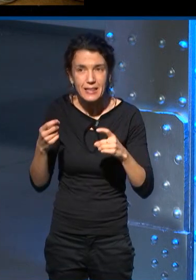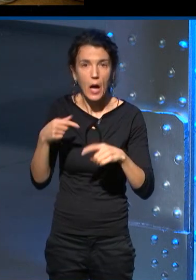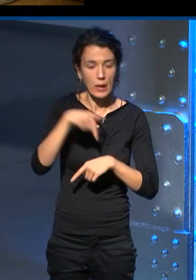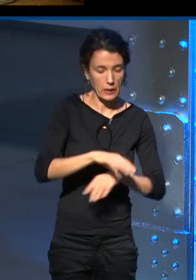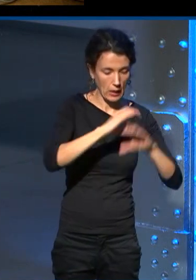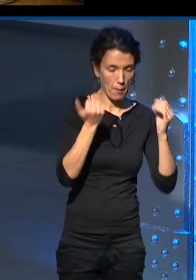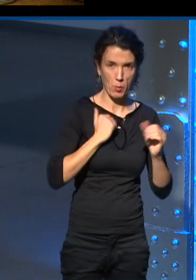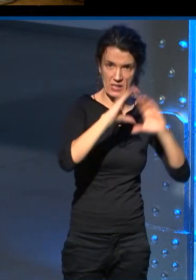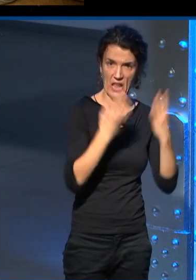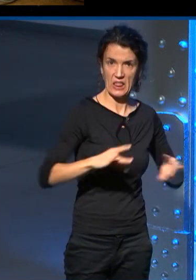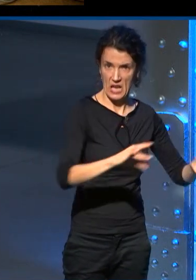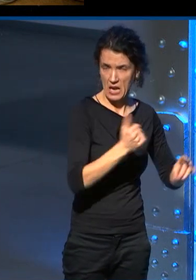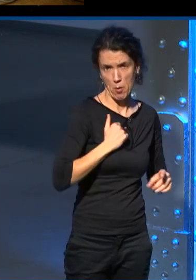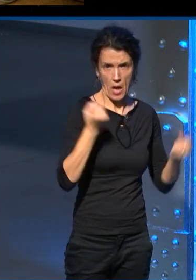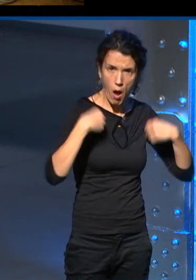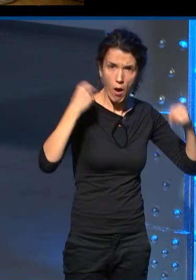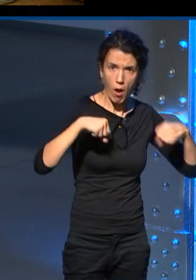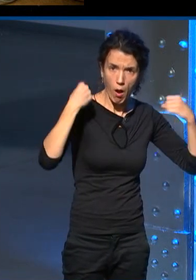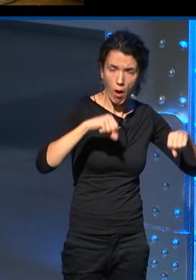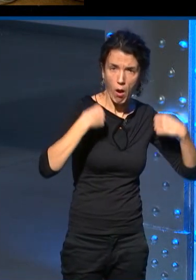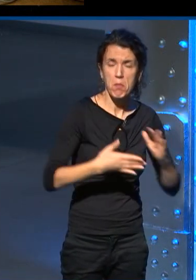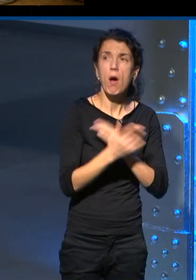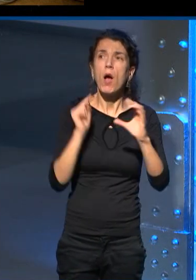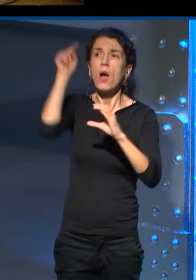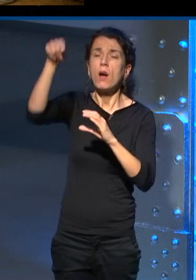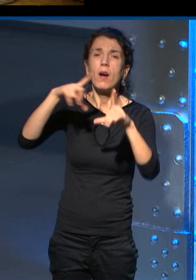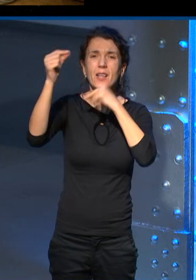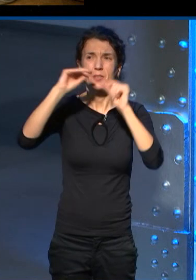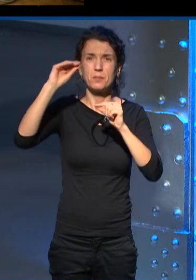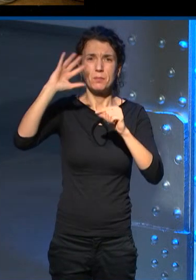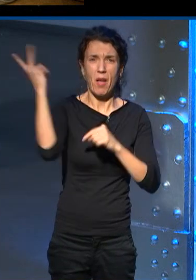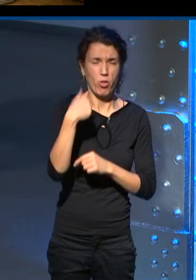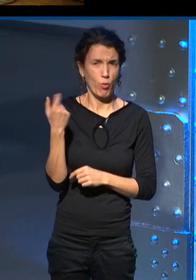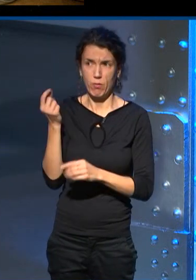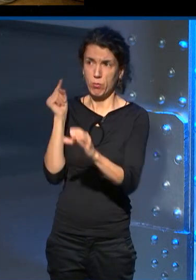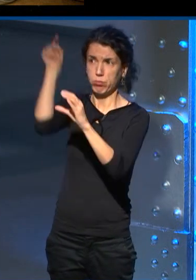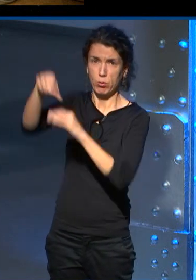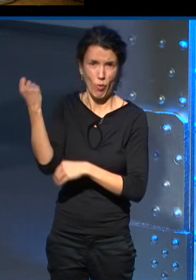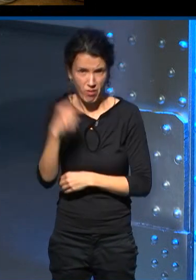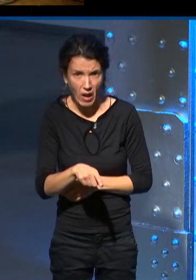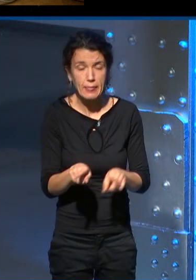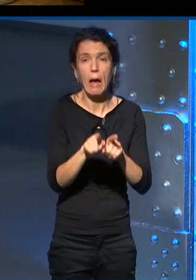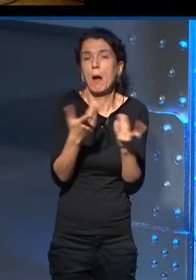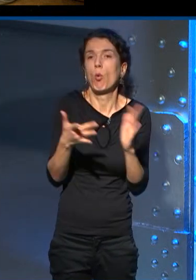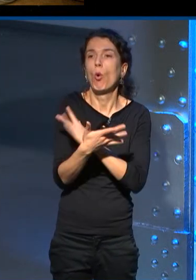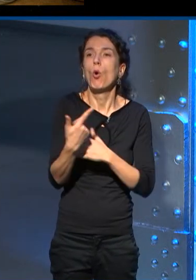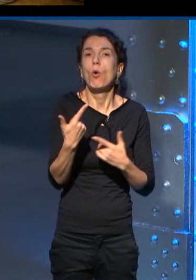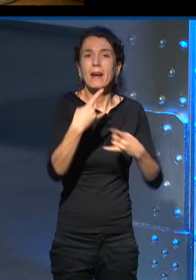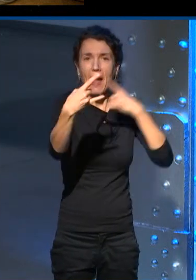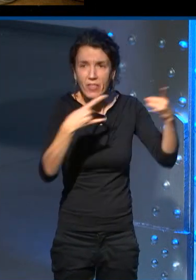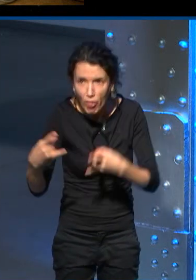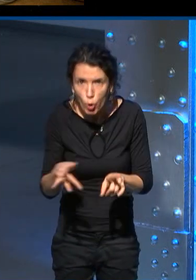aquí en la Tierra? Porque hay muchas cosas que no hace falta salir al espacio, estar en condiciones de ingravidez, con